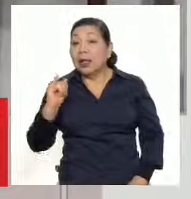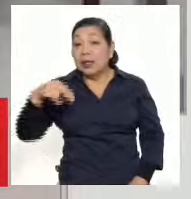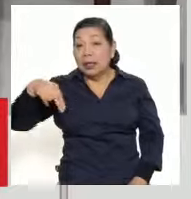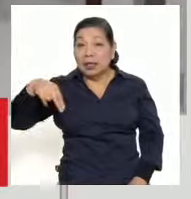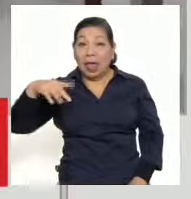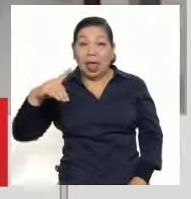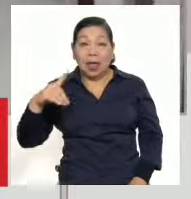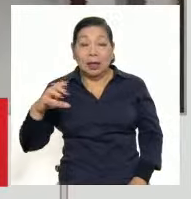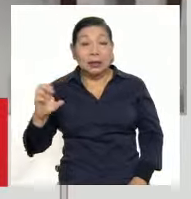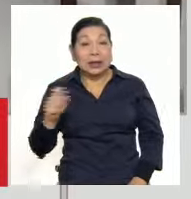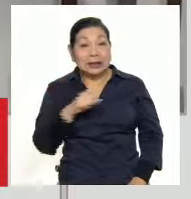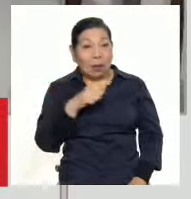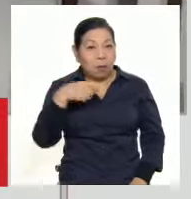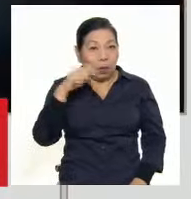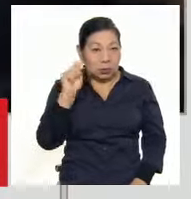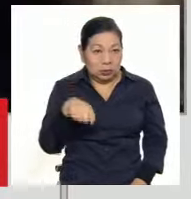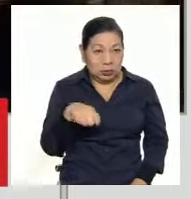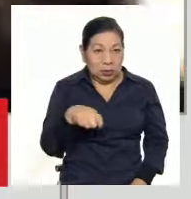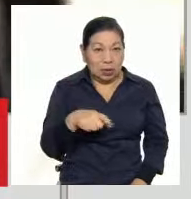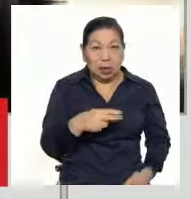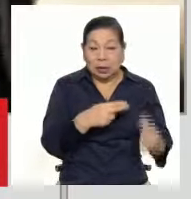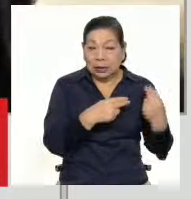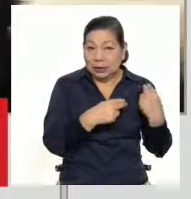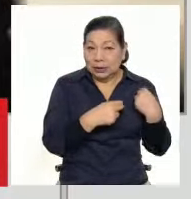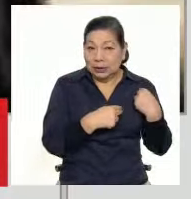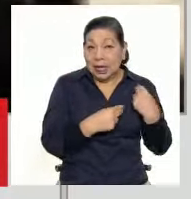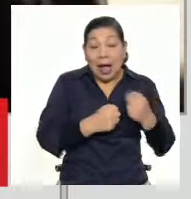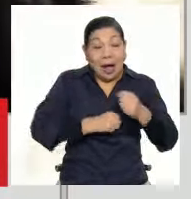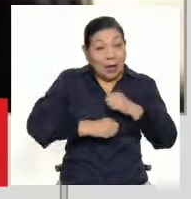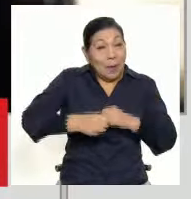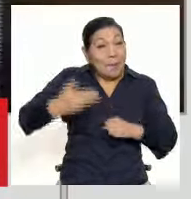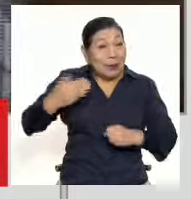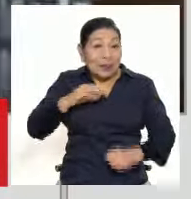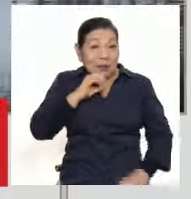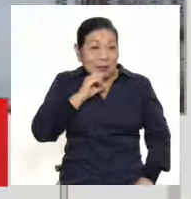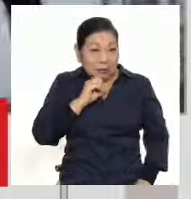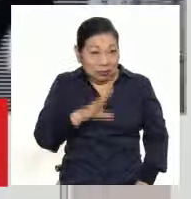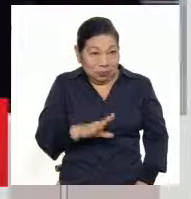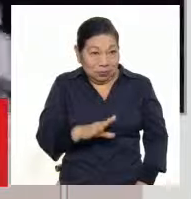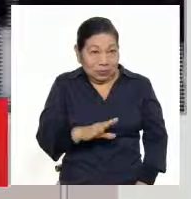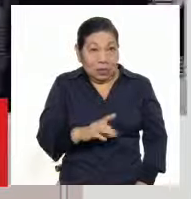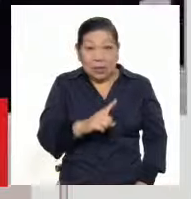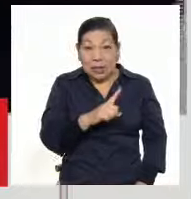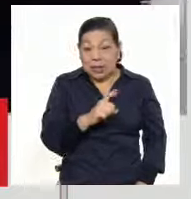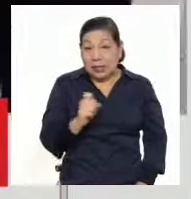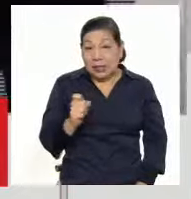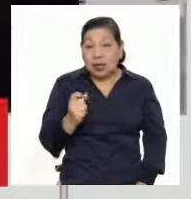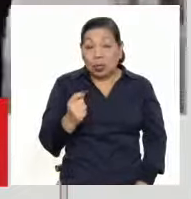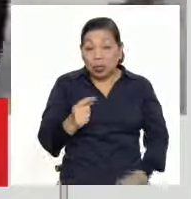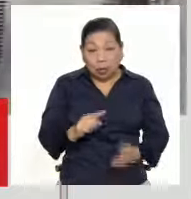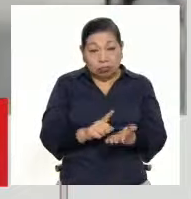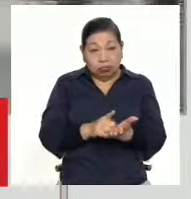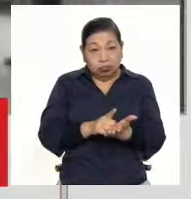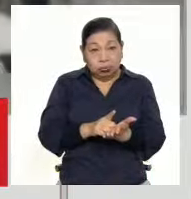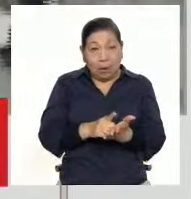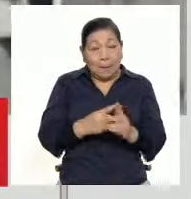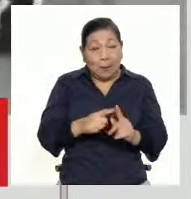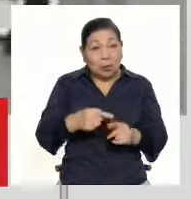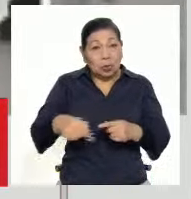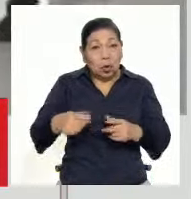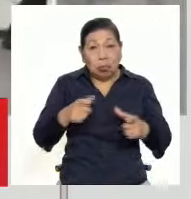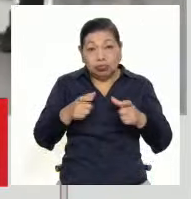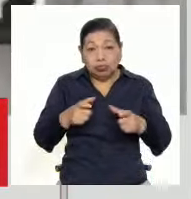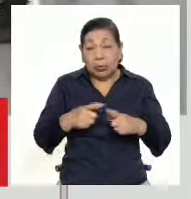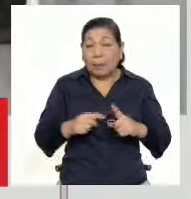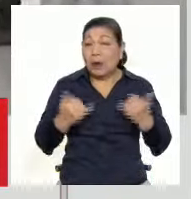hemos concluido al 100% lo que nos corresponde el año pasado. Hemos instalado 111 sensores, hemos implementado los centros de